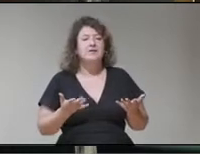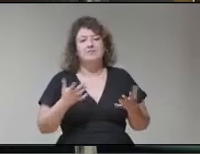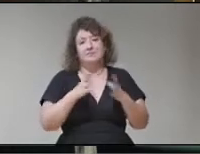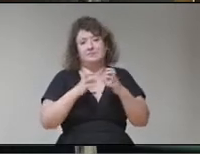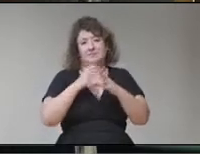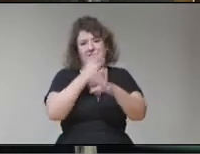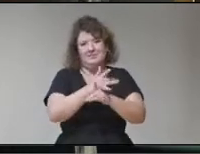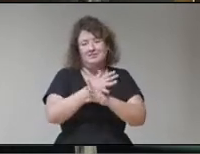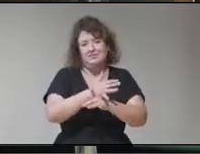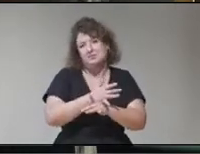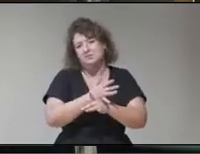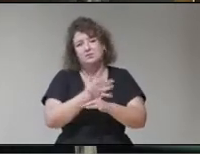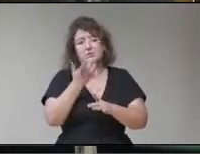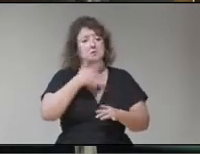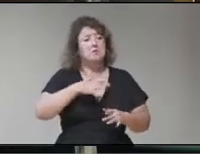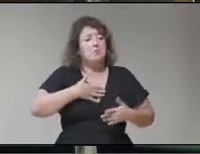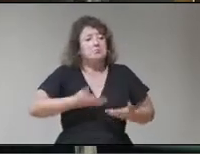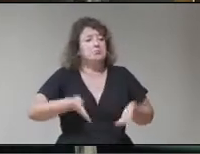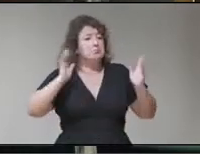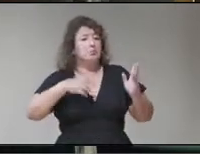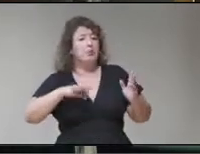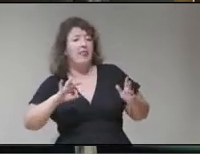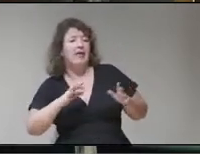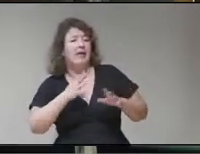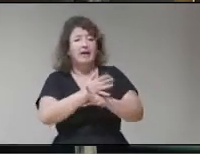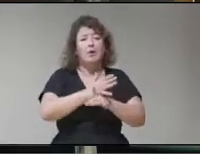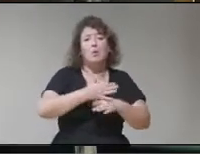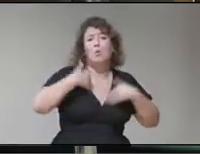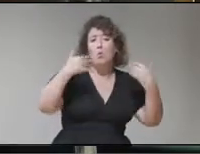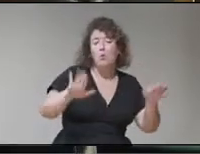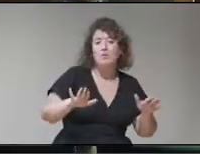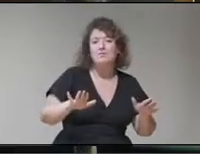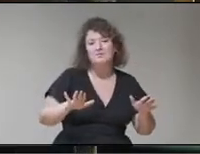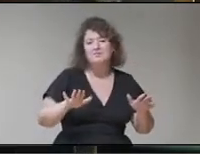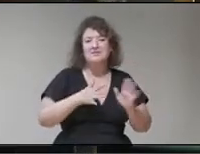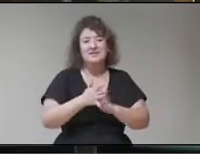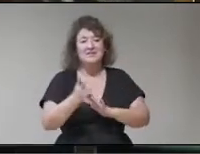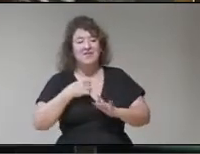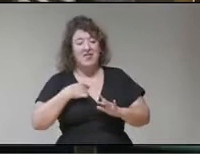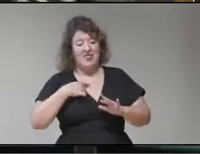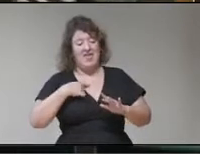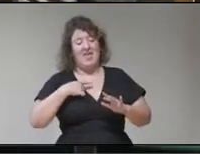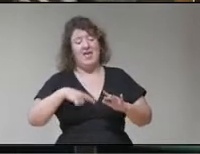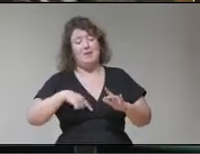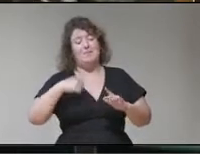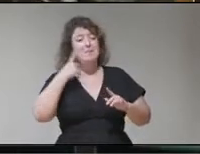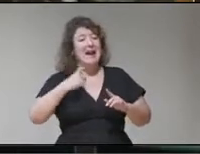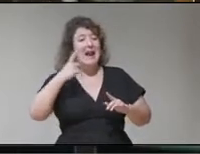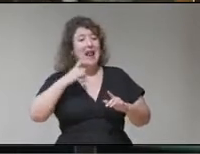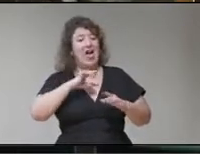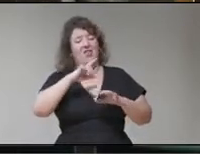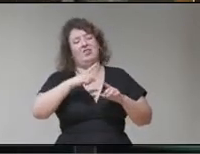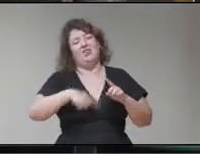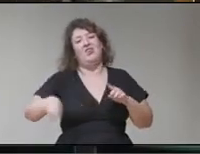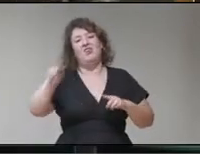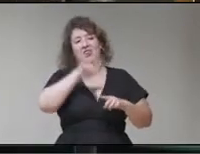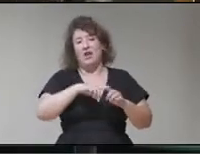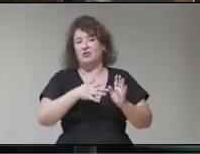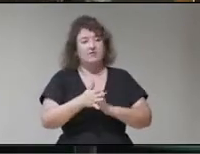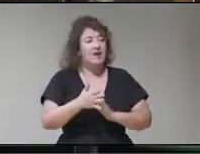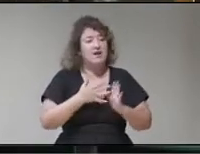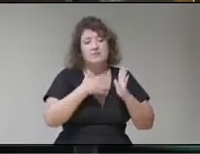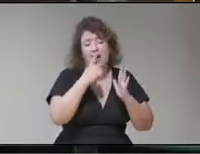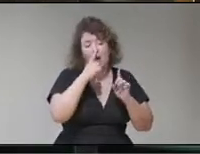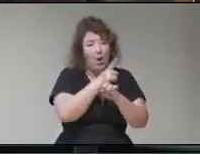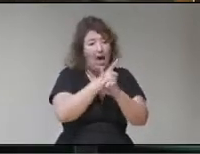tener relaciones, eso permite la concatenación de los ciclos menstruales. Las mujeres son fértiles a lo largo de todo